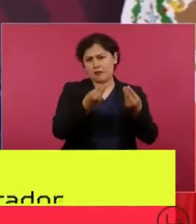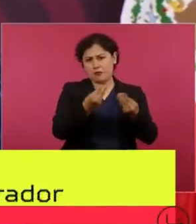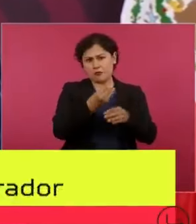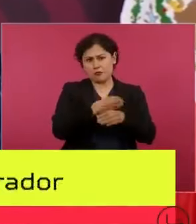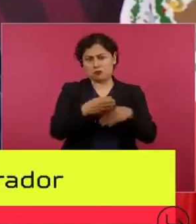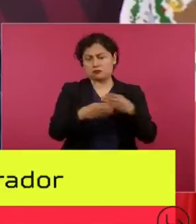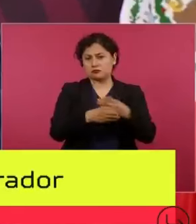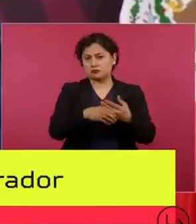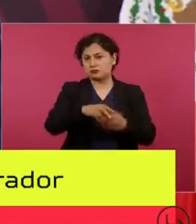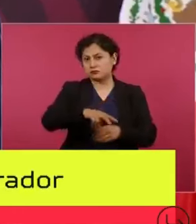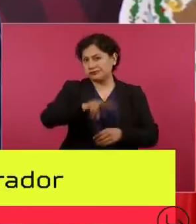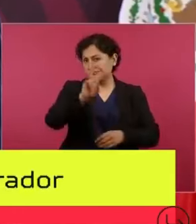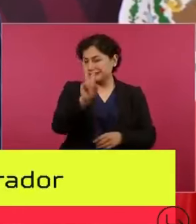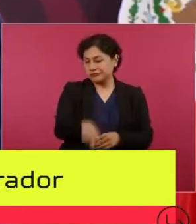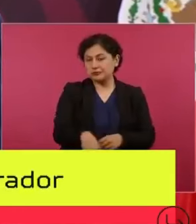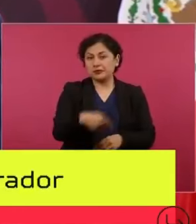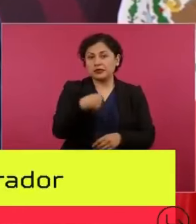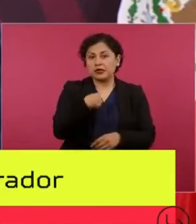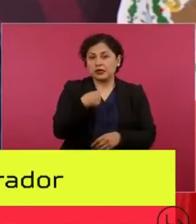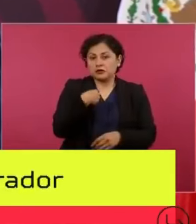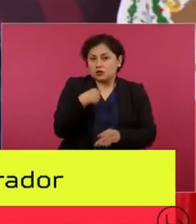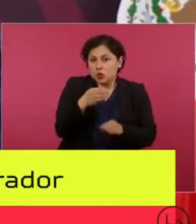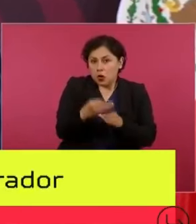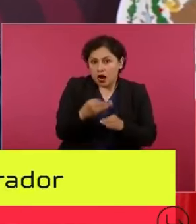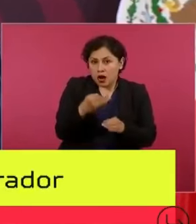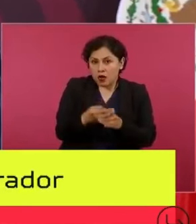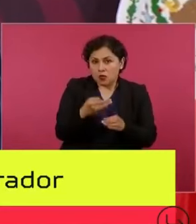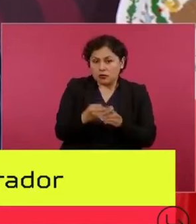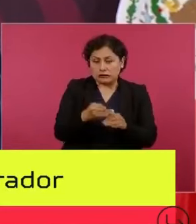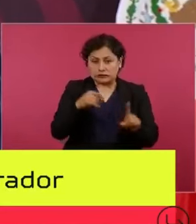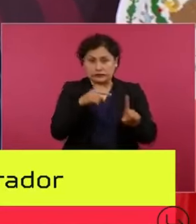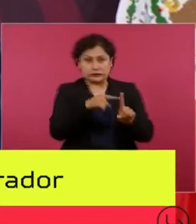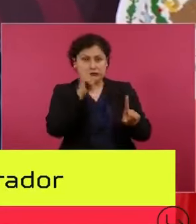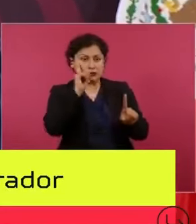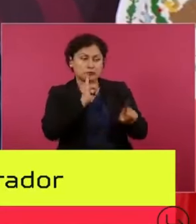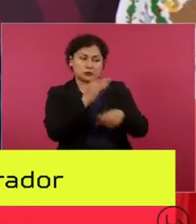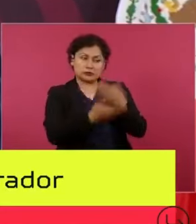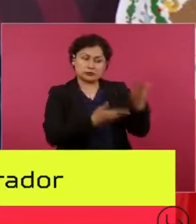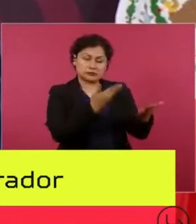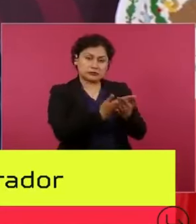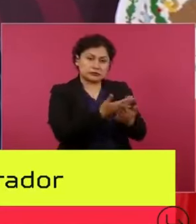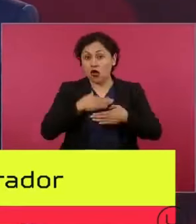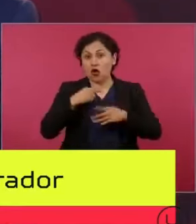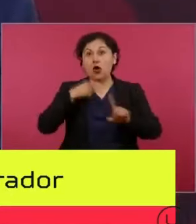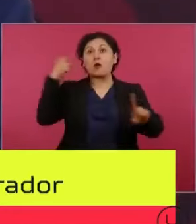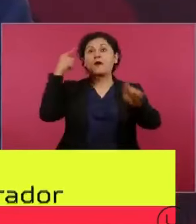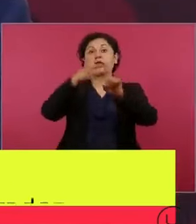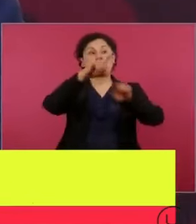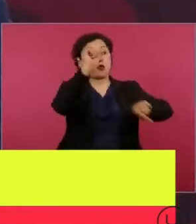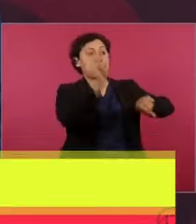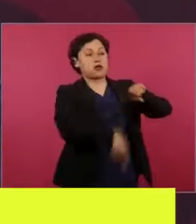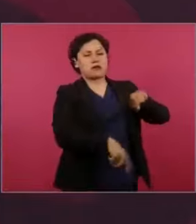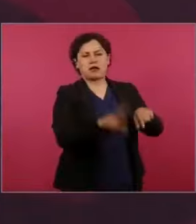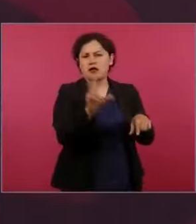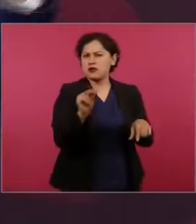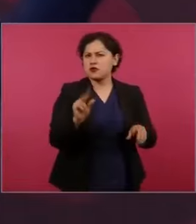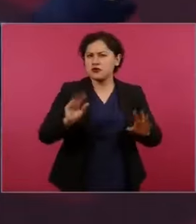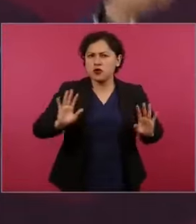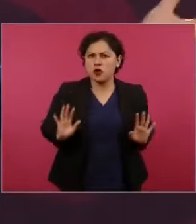disculpas por tratar estos asuntos de tipo personal, pero él y ella debe de comprender. Pero no puede quedar